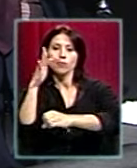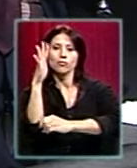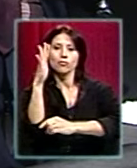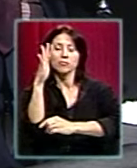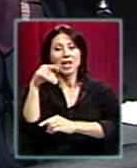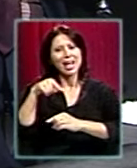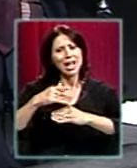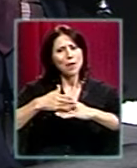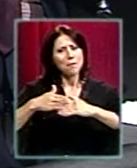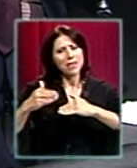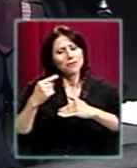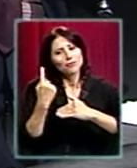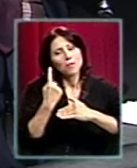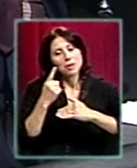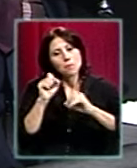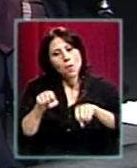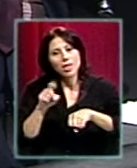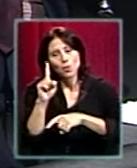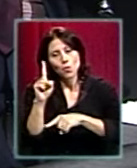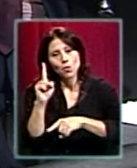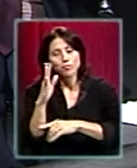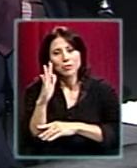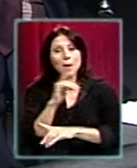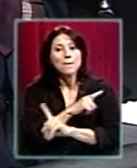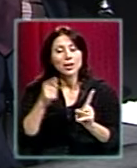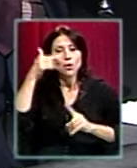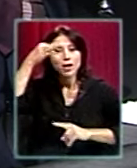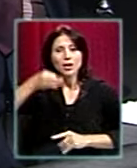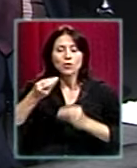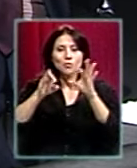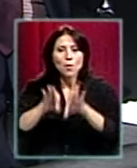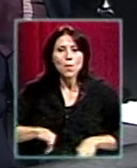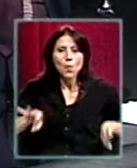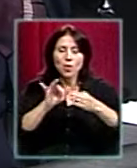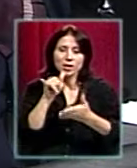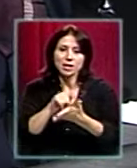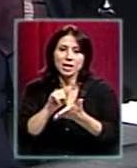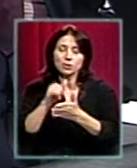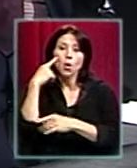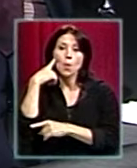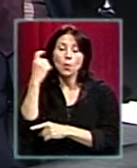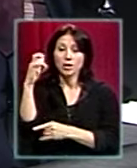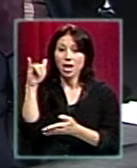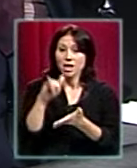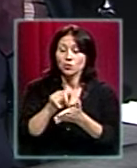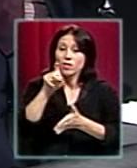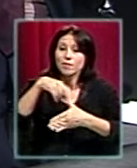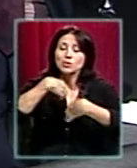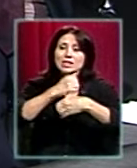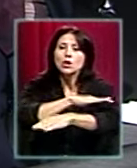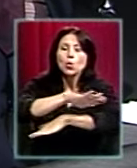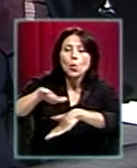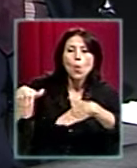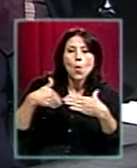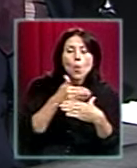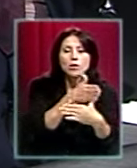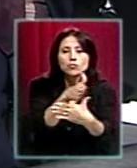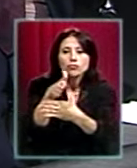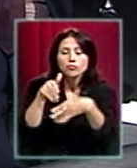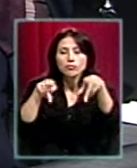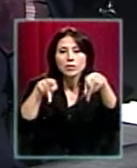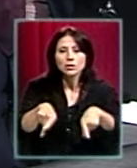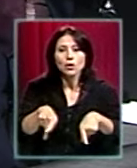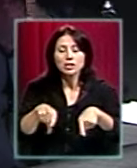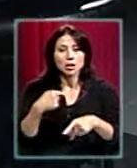no da para mucho más que un arbusto, pero me parece que es importante eso, porque esto lo tenemos que hacer entre todos, y yo, que nunca hago